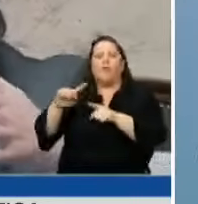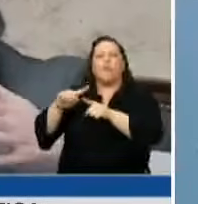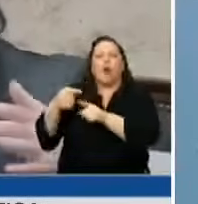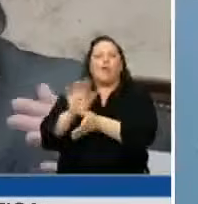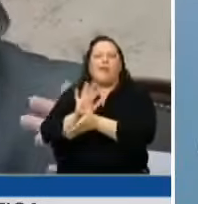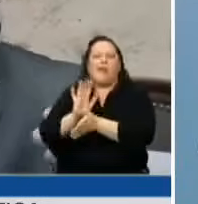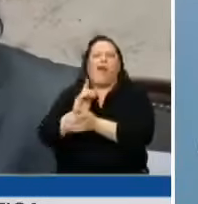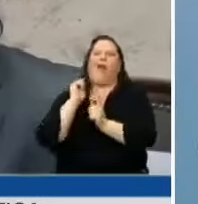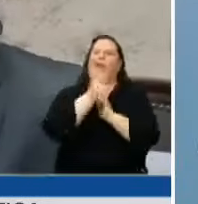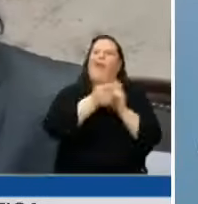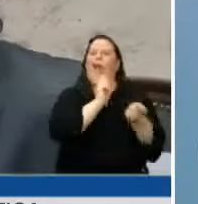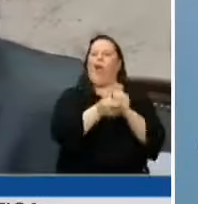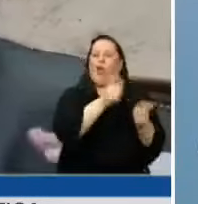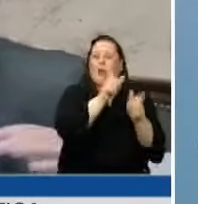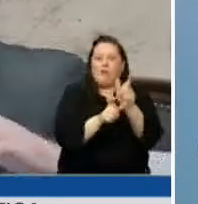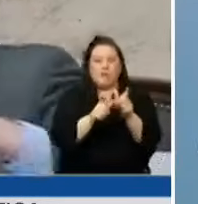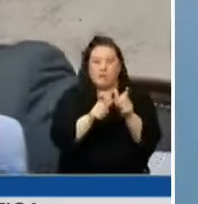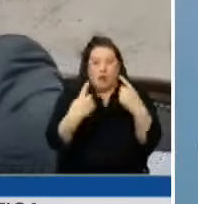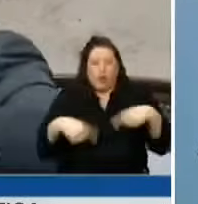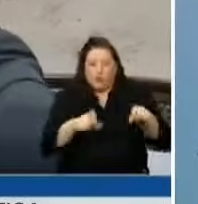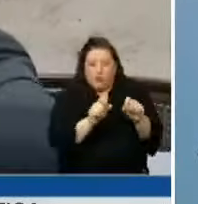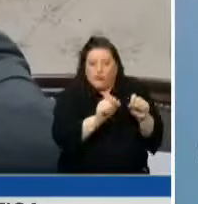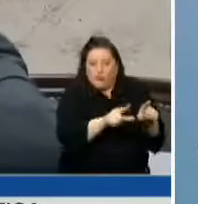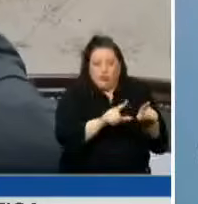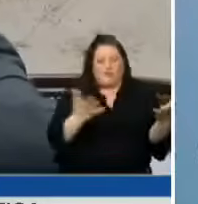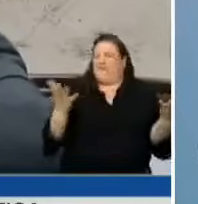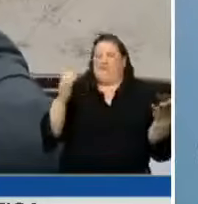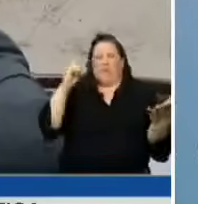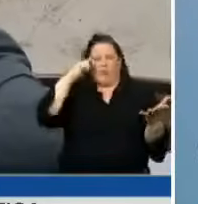la gente lo que es de él, lo cual es una verdadera locura.